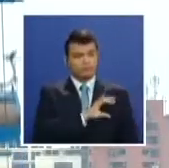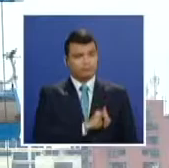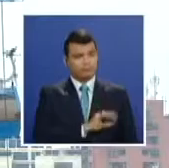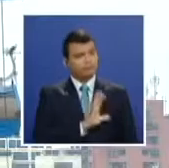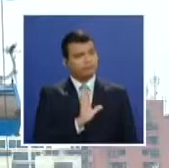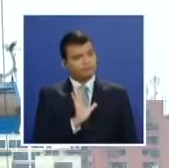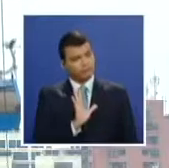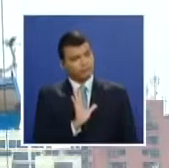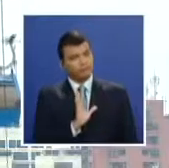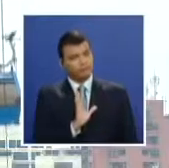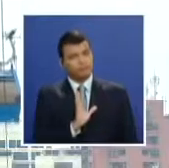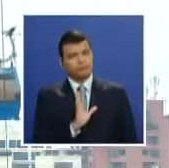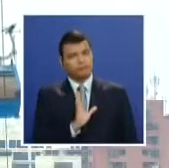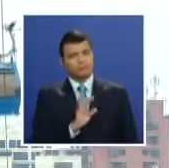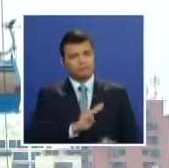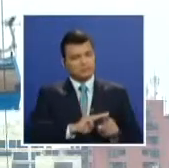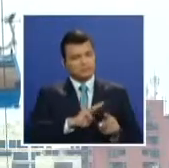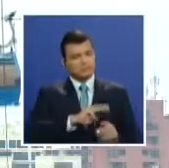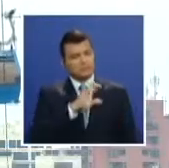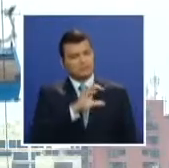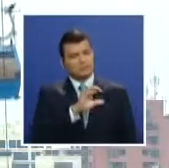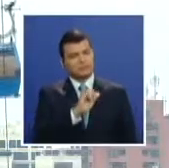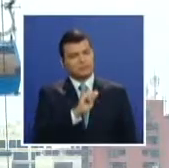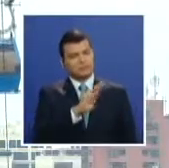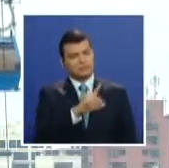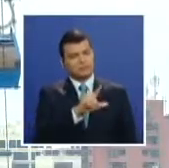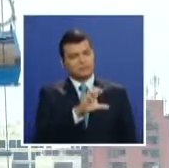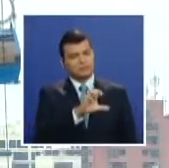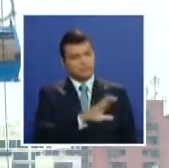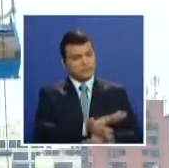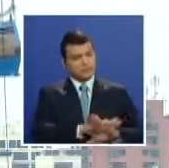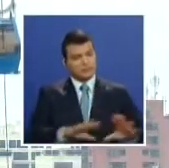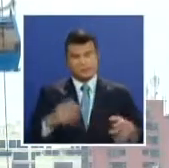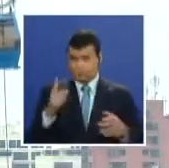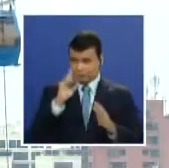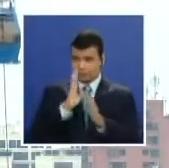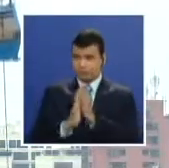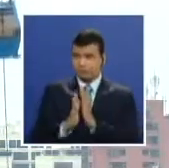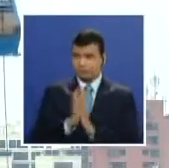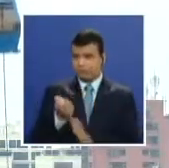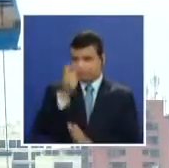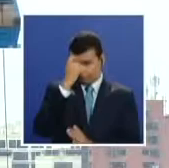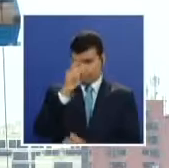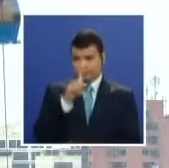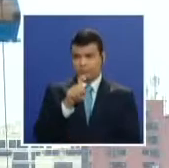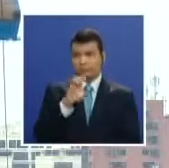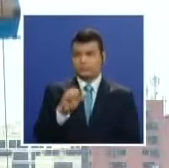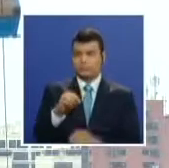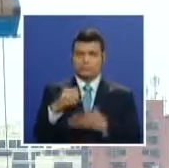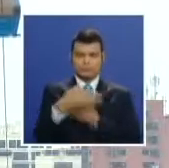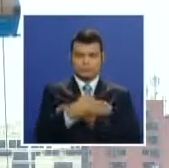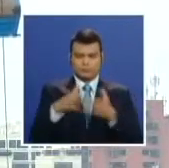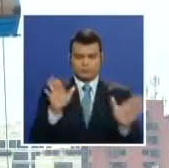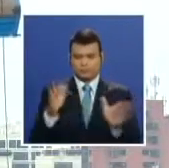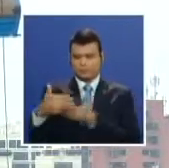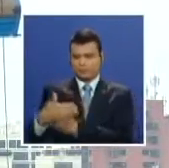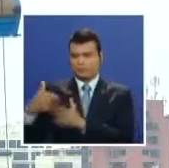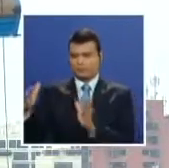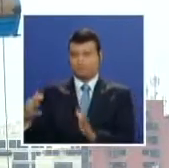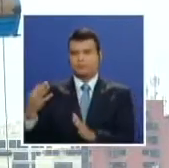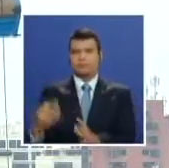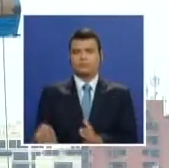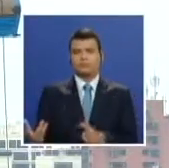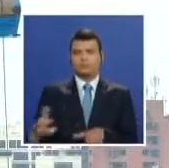armando tenemos y sergio cable pues para tener en cuenta mire existen 60 cabinas cada una estas cabinas transportar a por lo menos